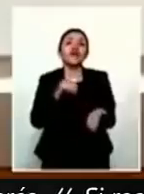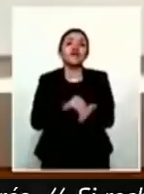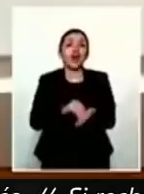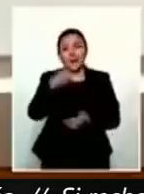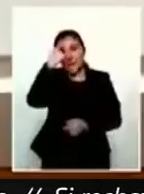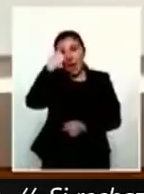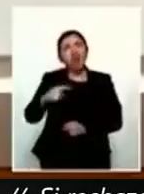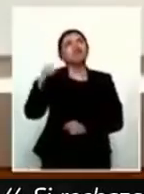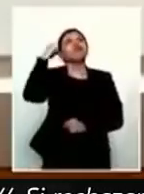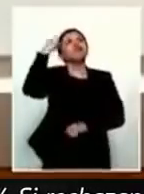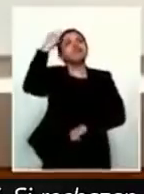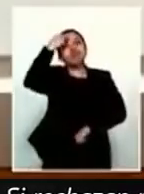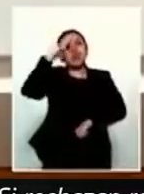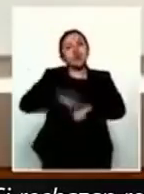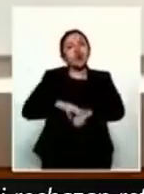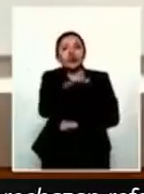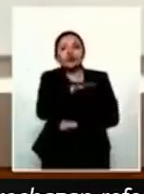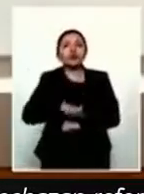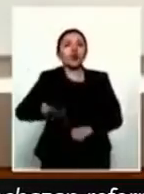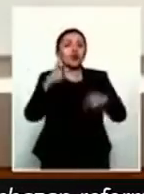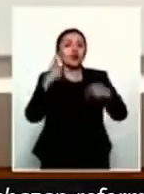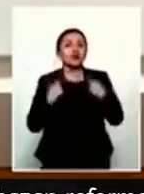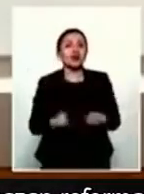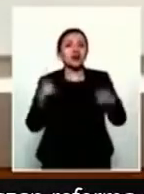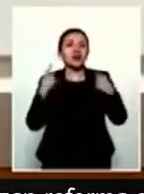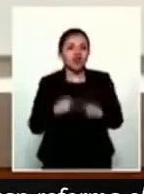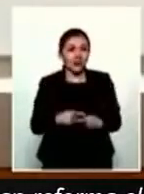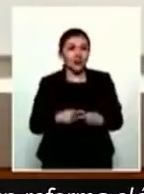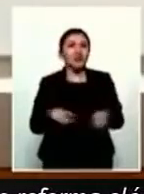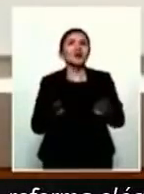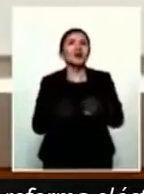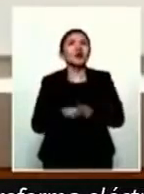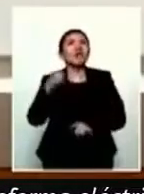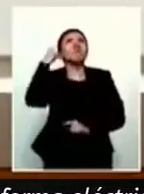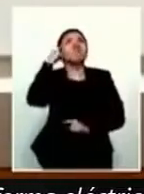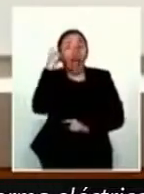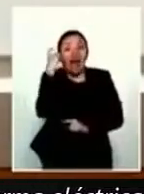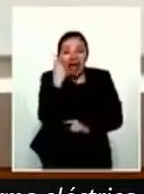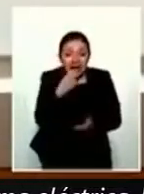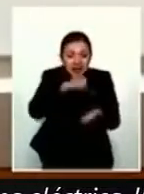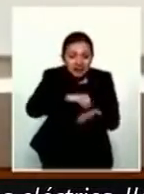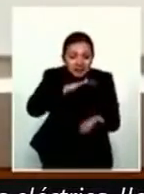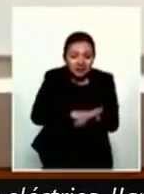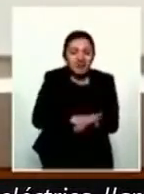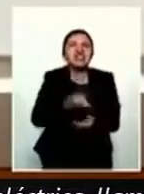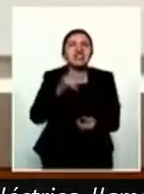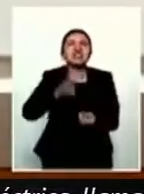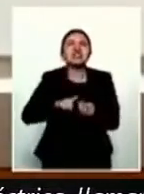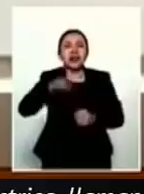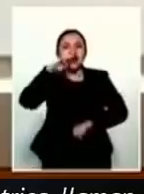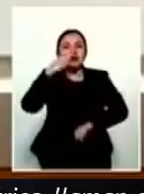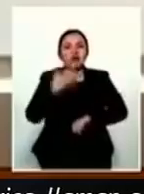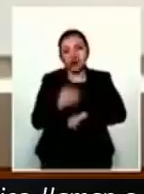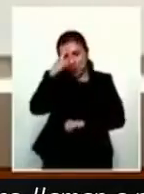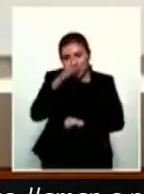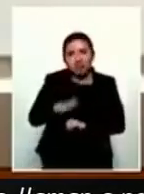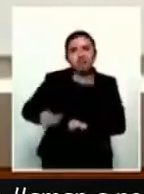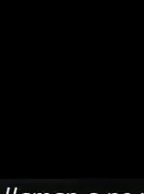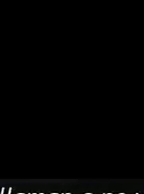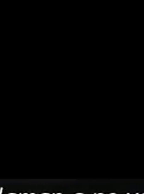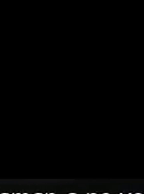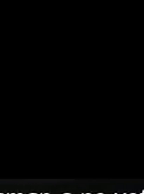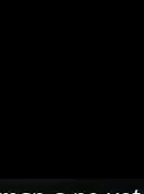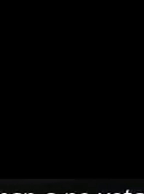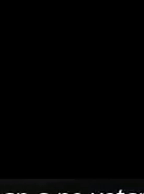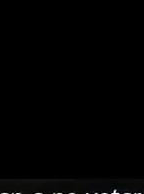la mente de todas las personas como un nuevo paradigma de la responsabilidad pública.